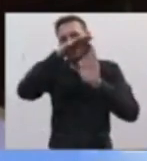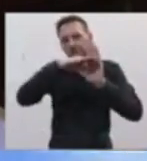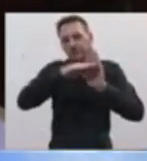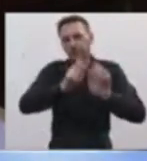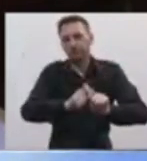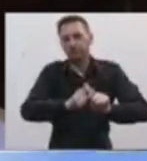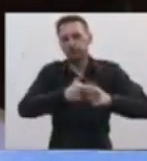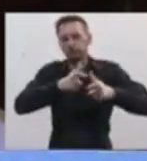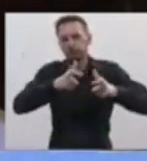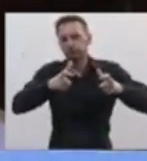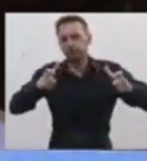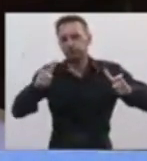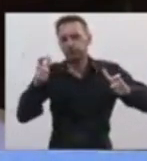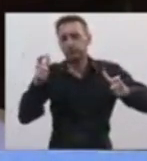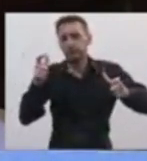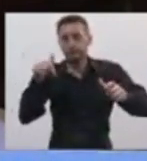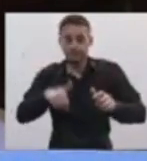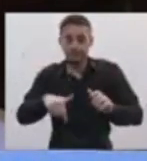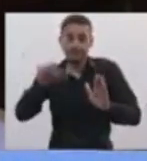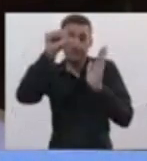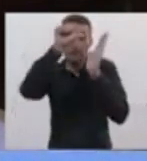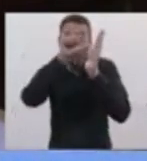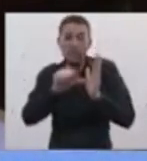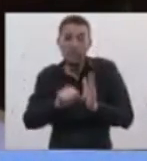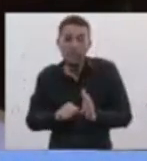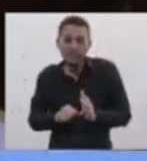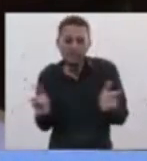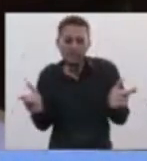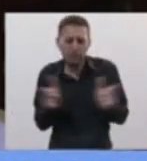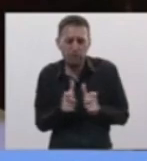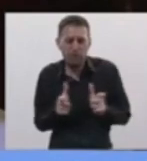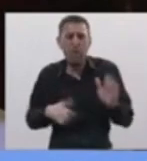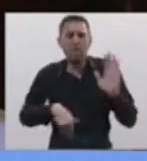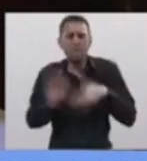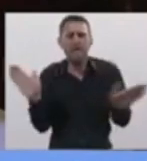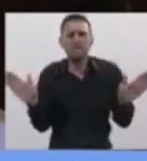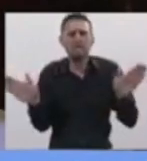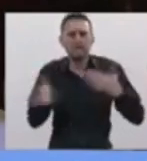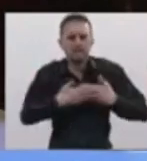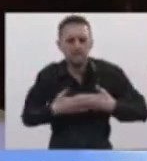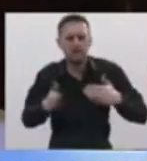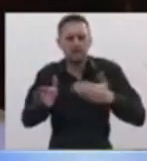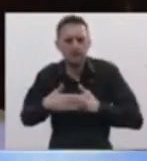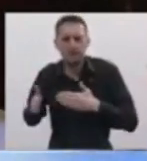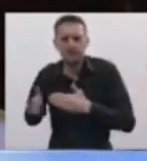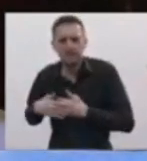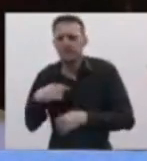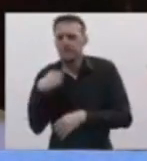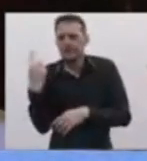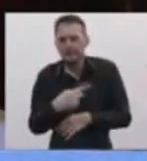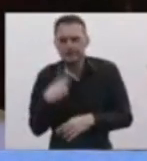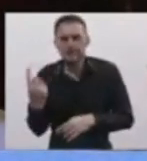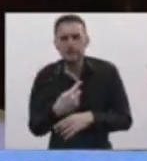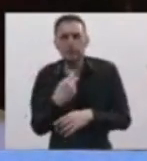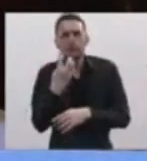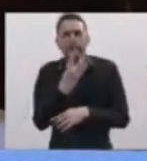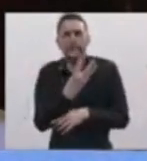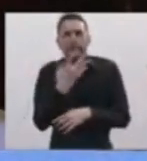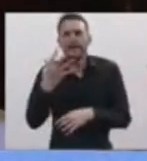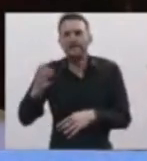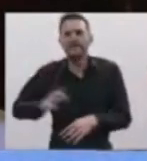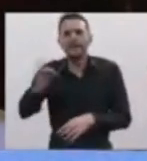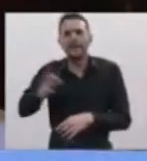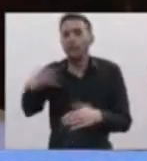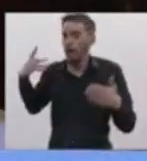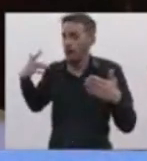crecimiento del mundo estamos en el podio de los países que han tenido más recesiones en el mundo nos hemos atrapado en los últimos 45 años